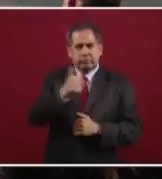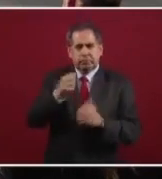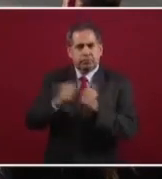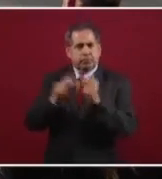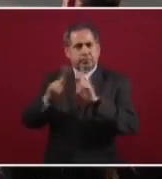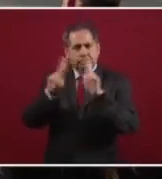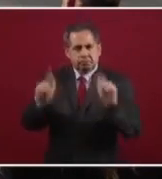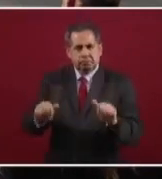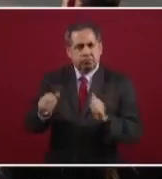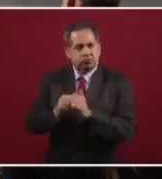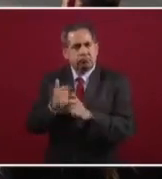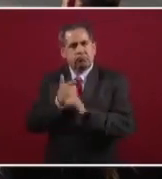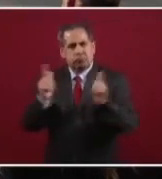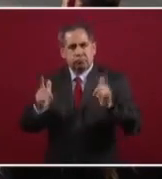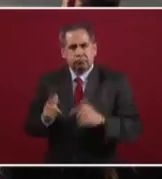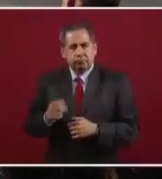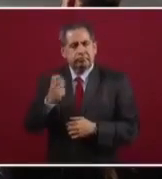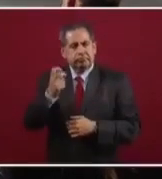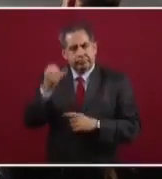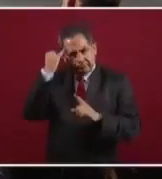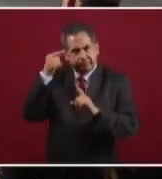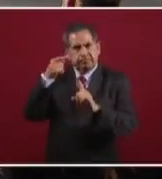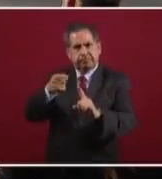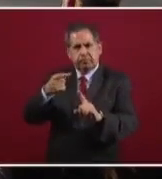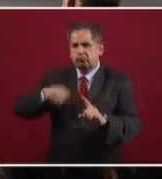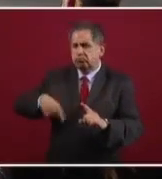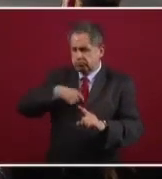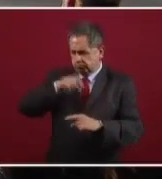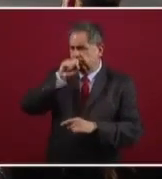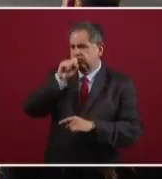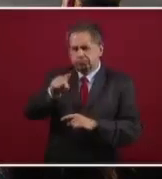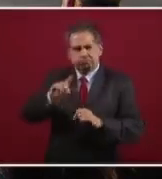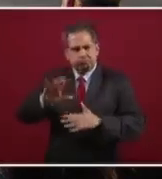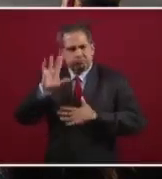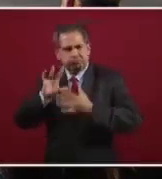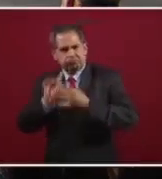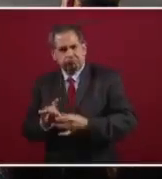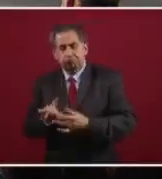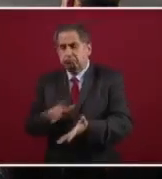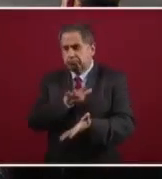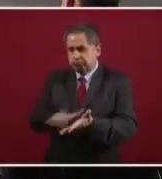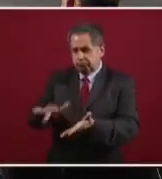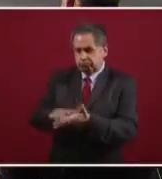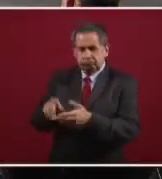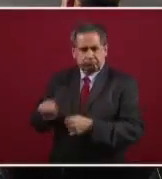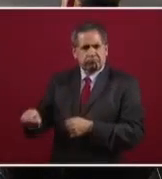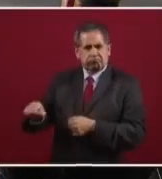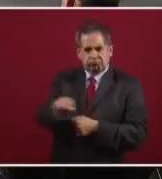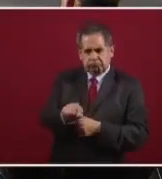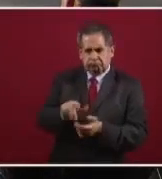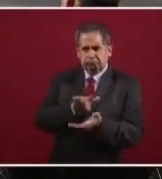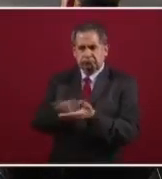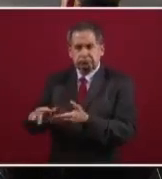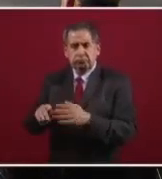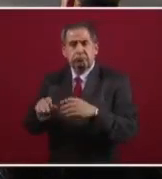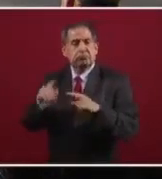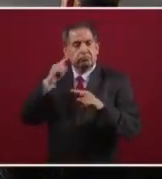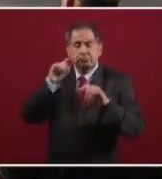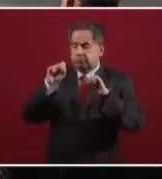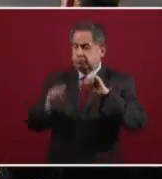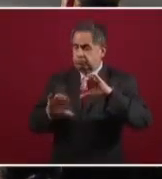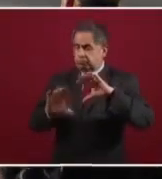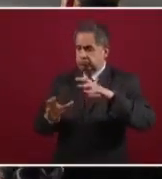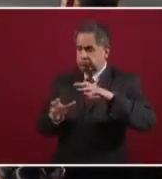paz y en libertad. En esa misión, nosotros también estamos comprometidos en apoyar a esas personas en el hemisferio